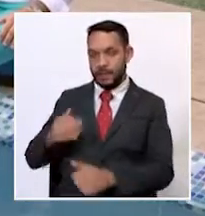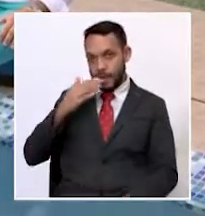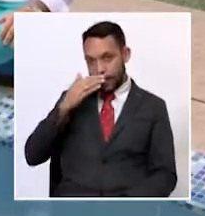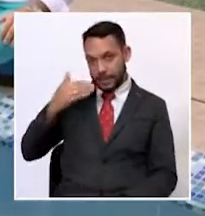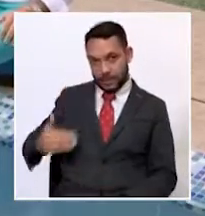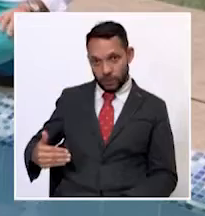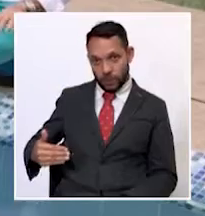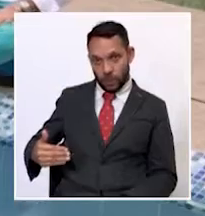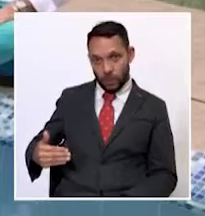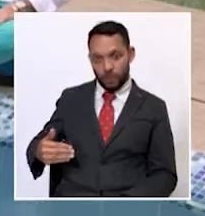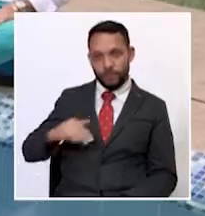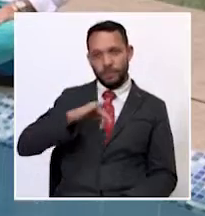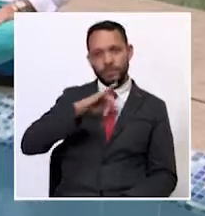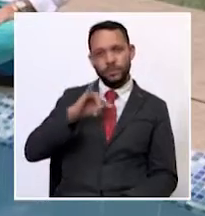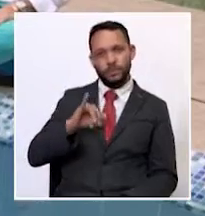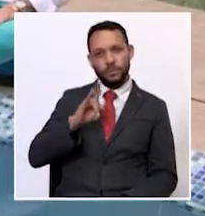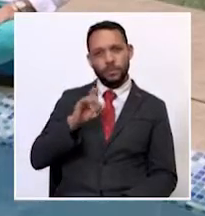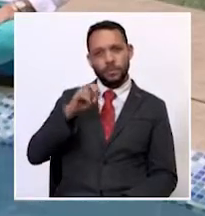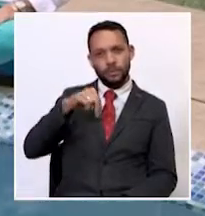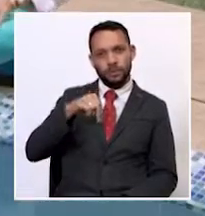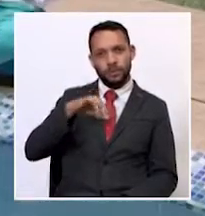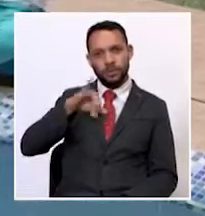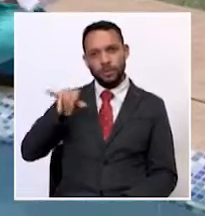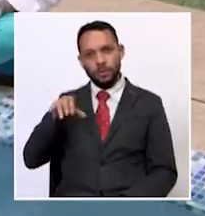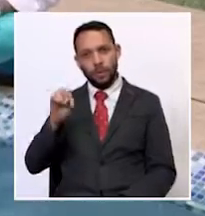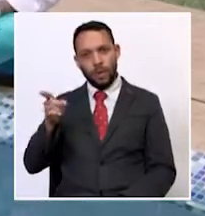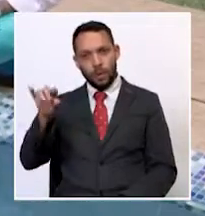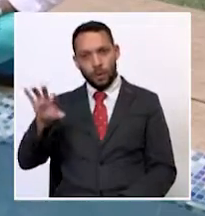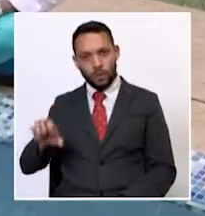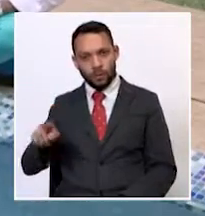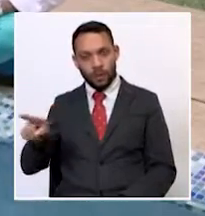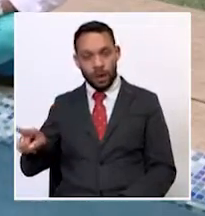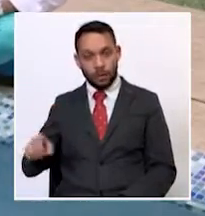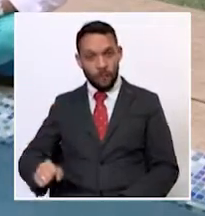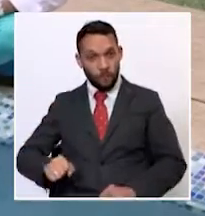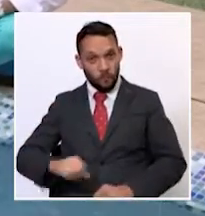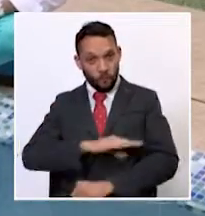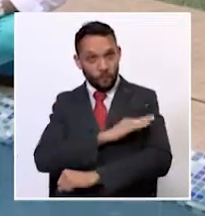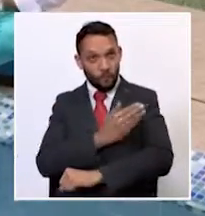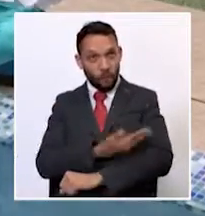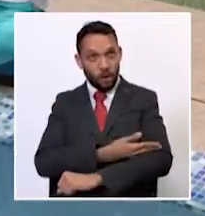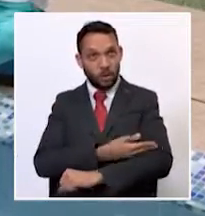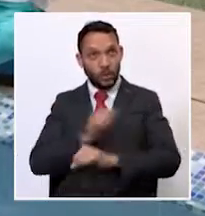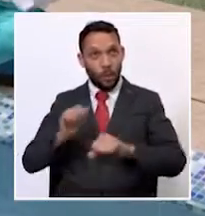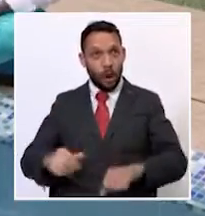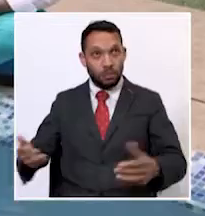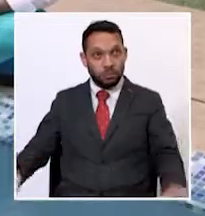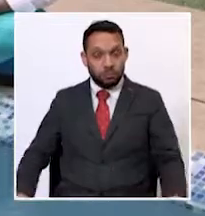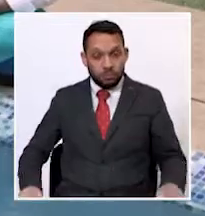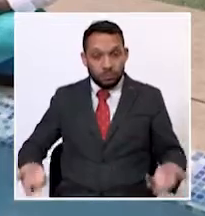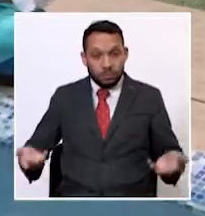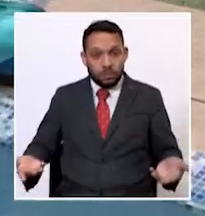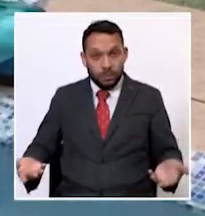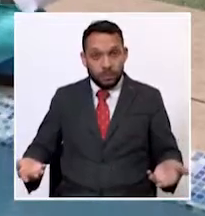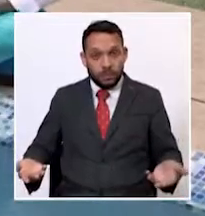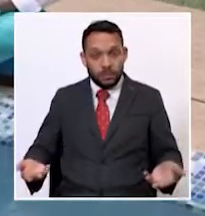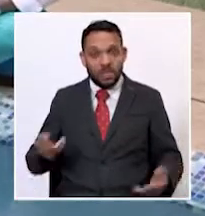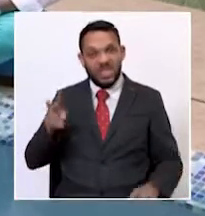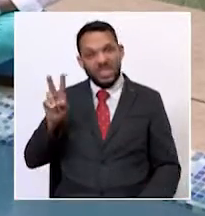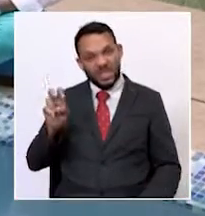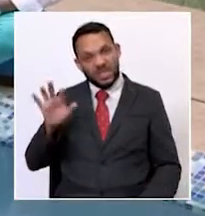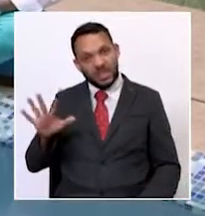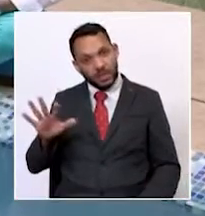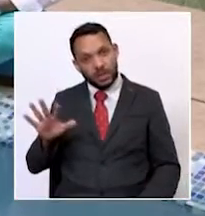un niño y ustedes dirán, ay, ella tan chiquita, ¿sí tendrá fuerza para sostener a Juan José que pesa 75 o